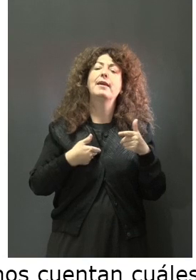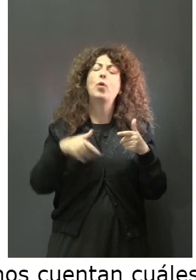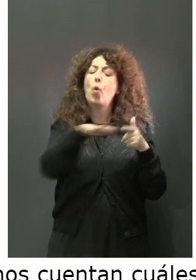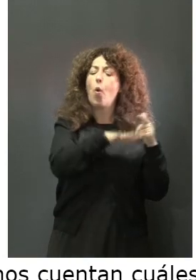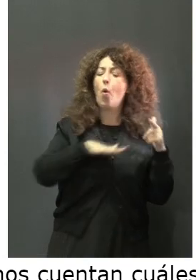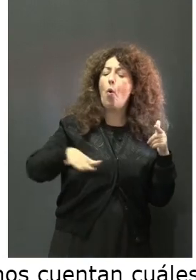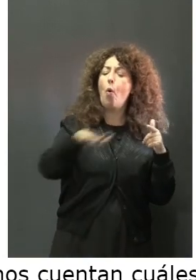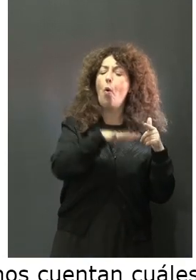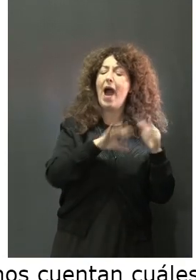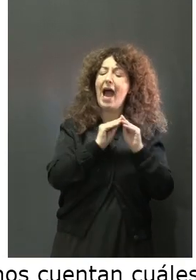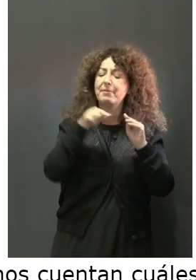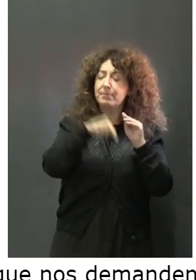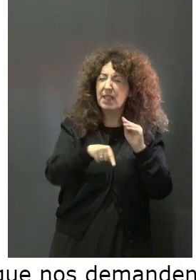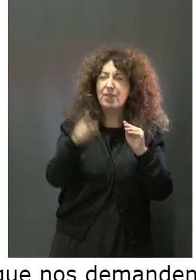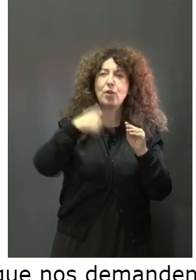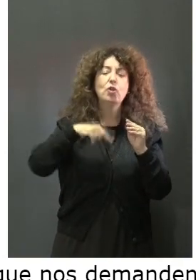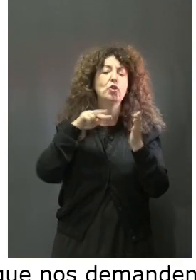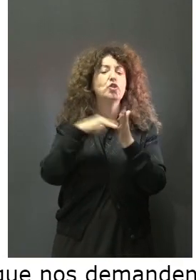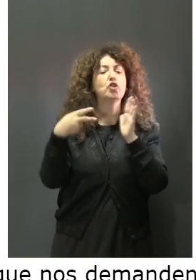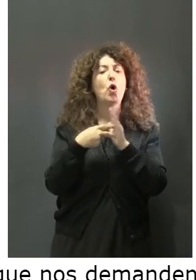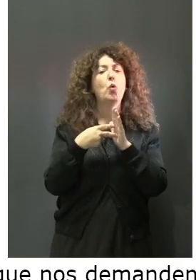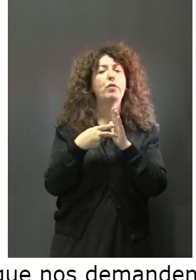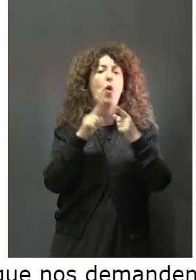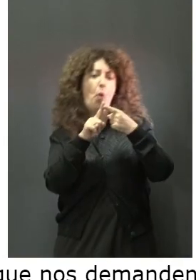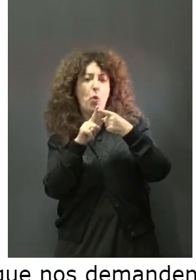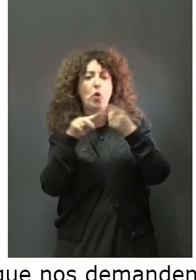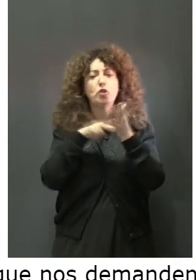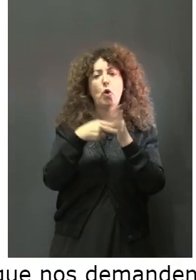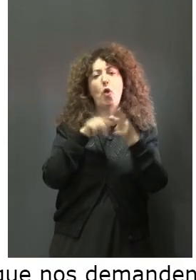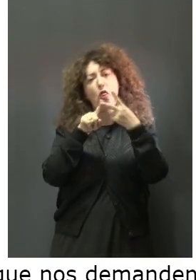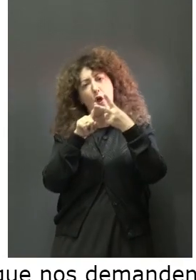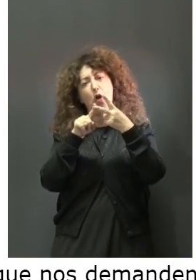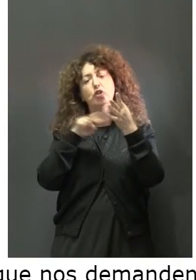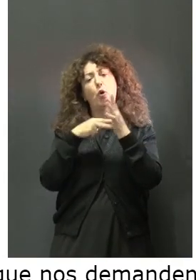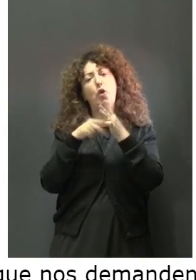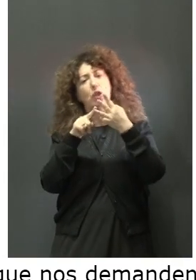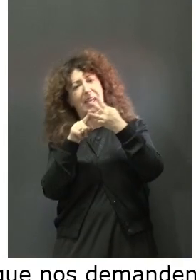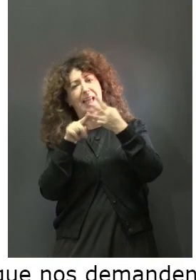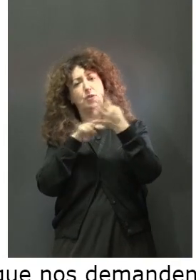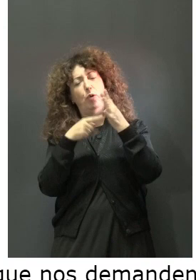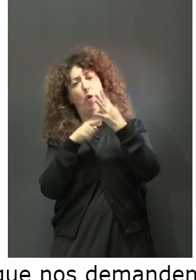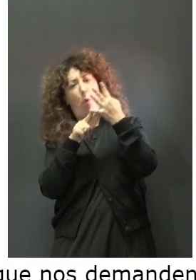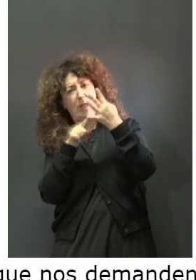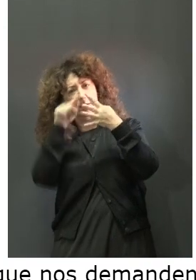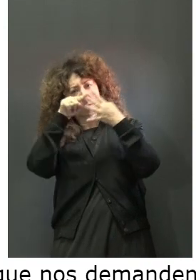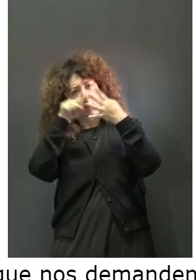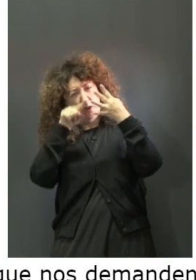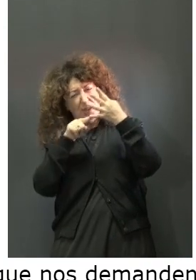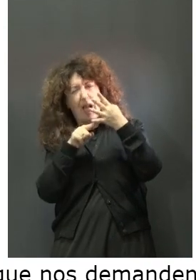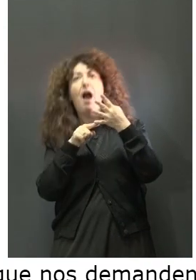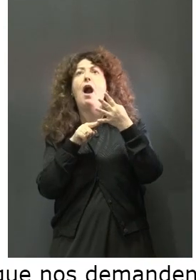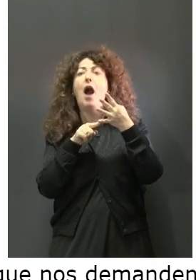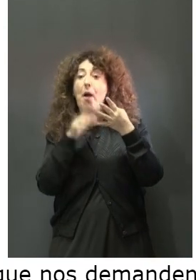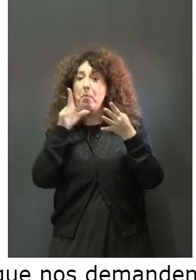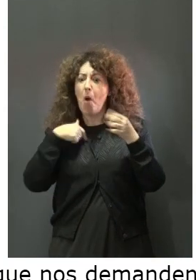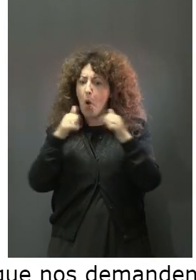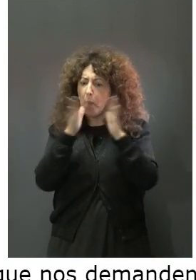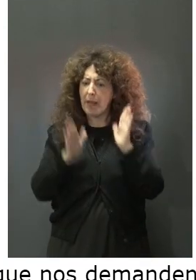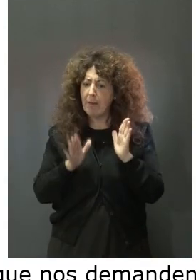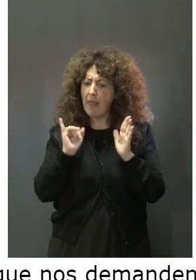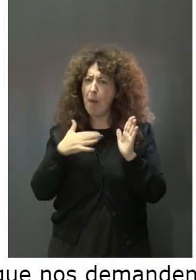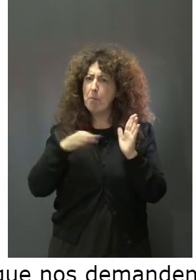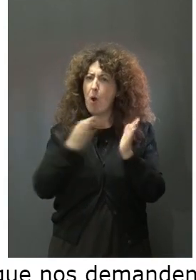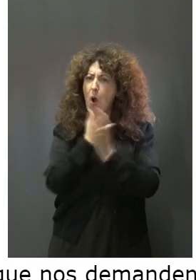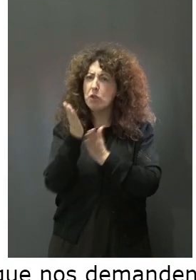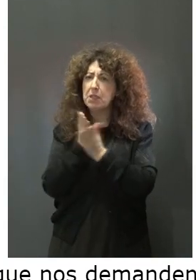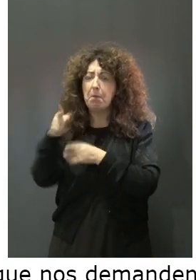tenemos la costumbre de a lo mejor darles la solución 1, la 2, la 3 y la 4, porque resulta que a lo mejor nos han dado cuenta de las posibilidades que tiene su vivienda. Y